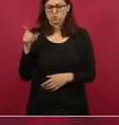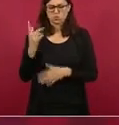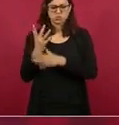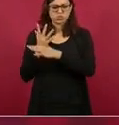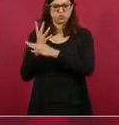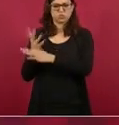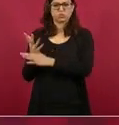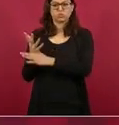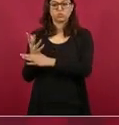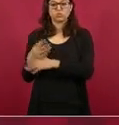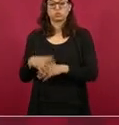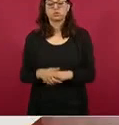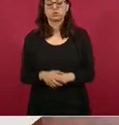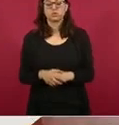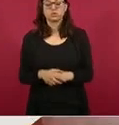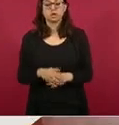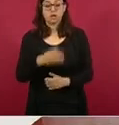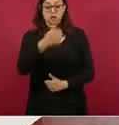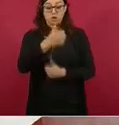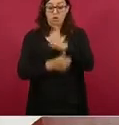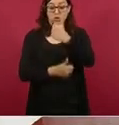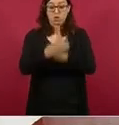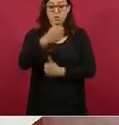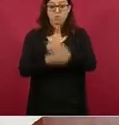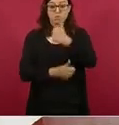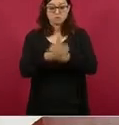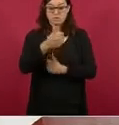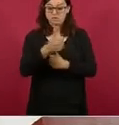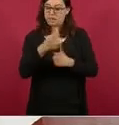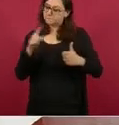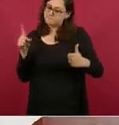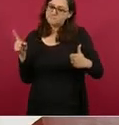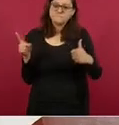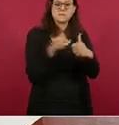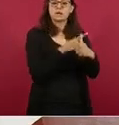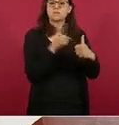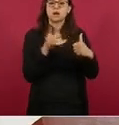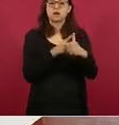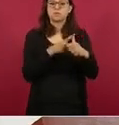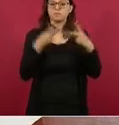la competencia está por encima del interés nacional.